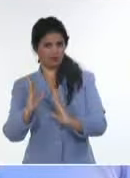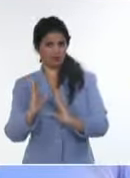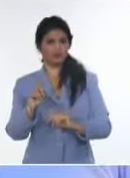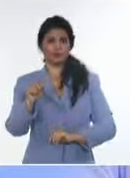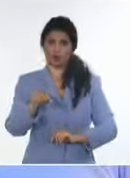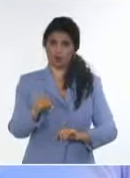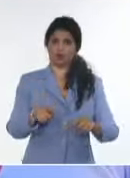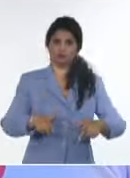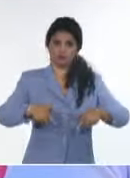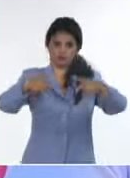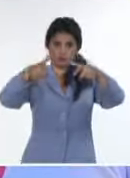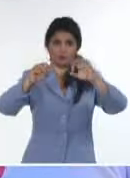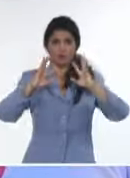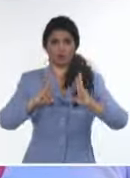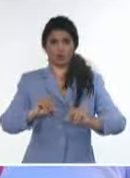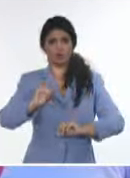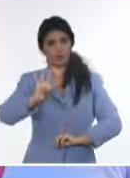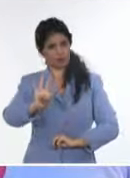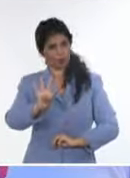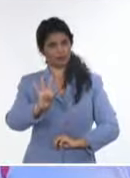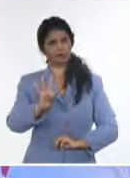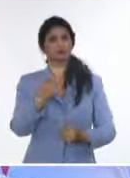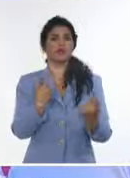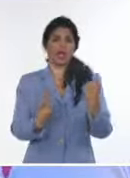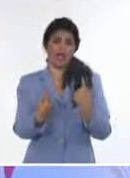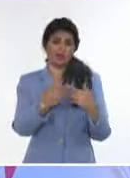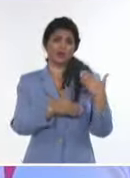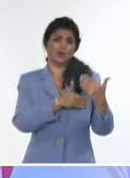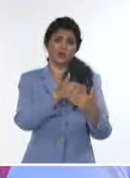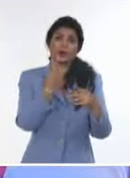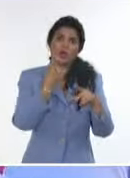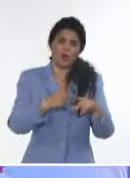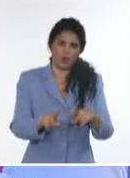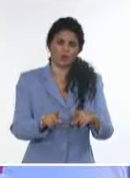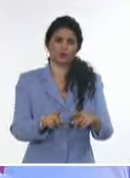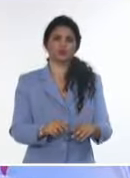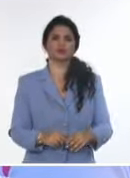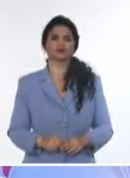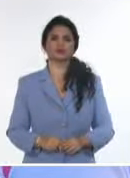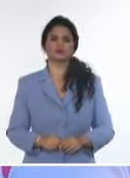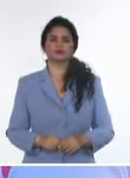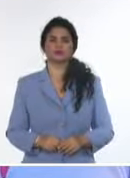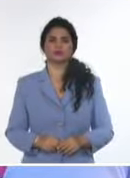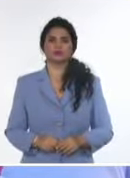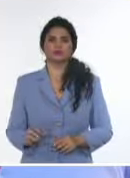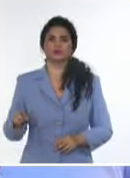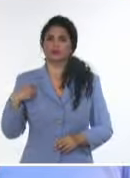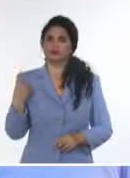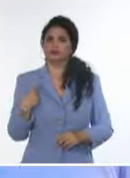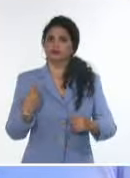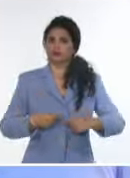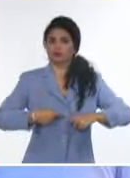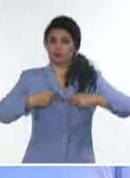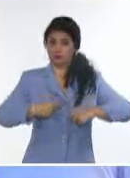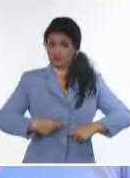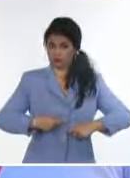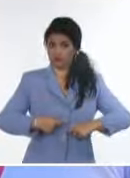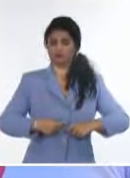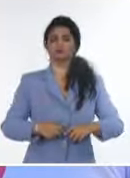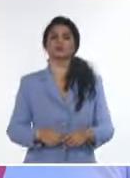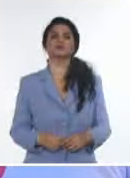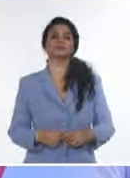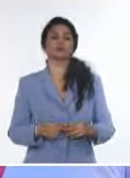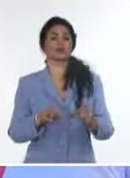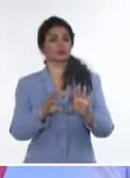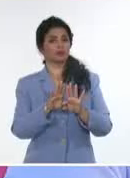4 está presentando algunas dificultades con ese agregado y se ha tomado la decisión de, cuando concluya